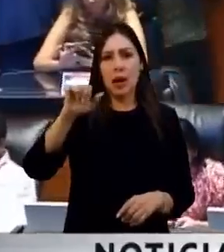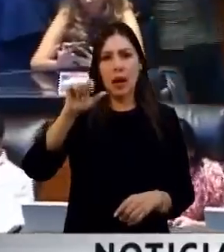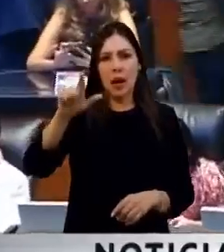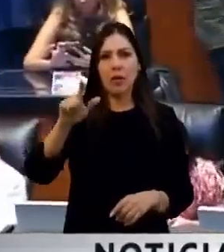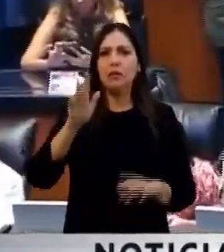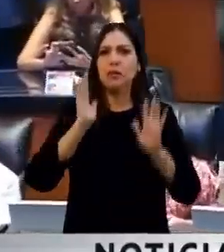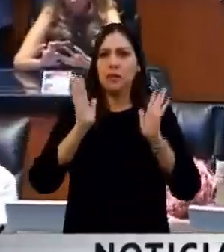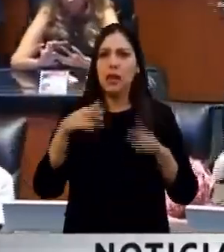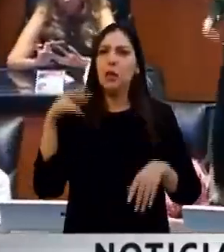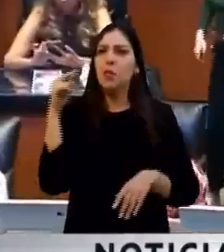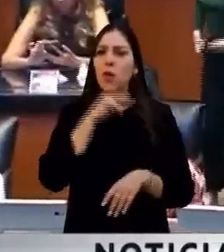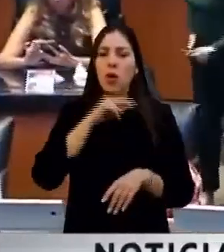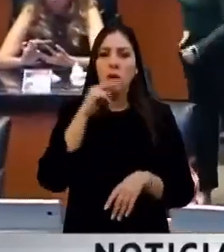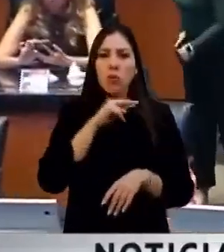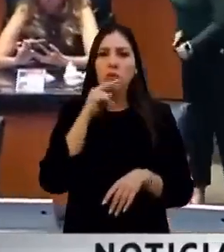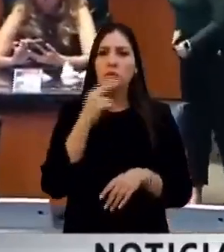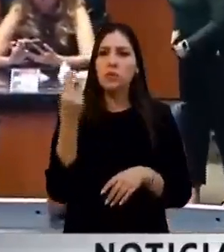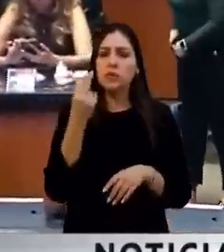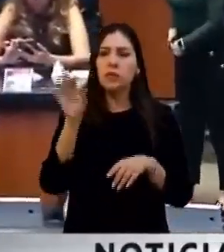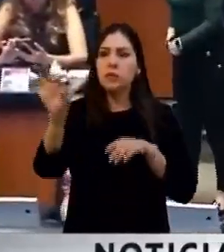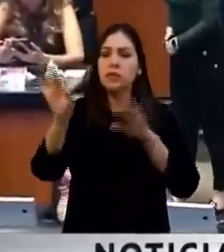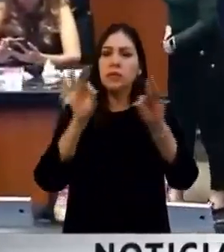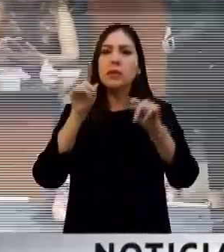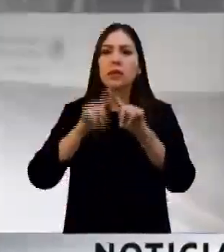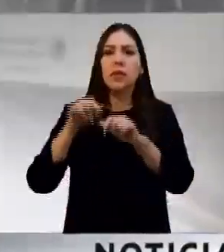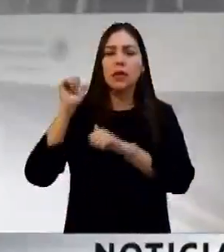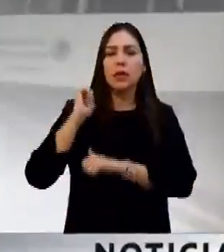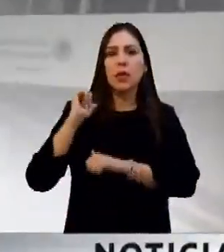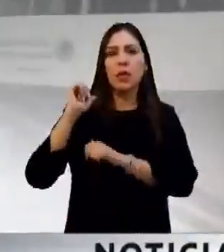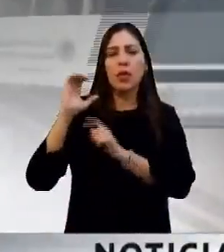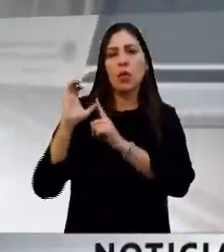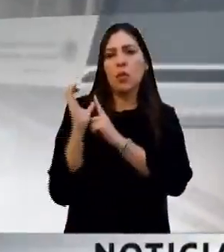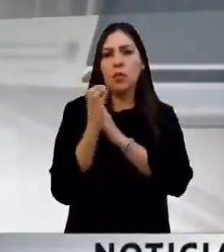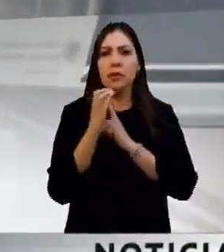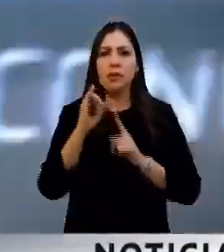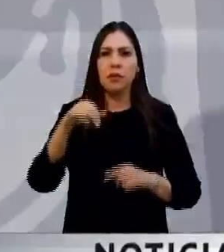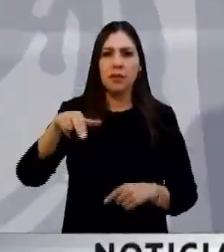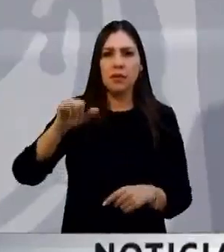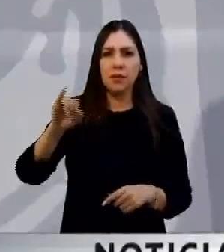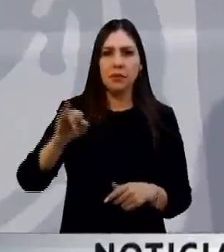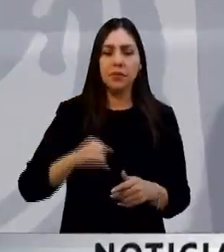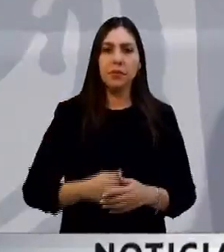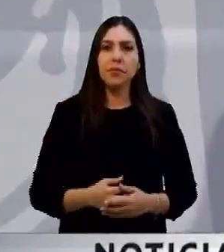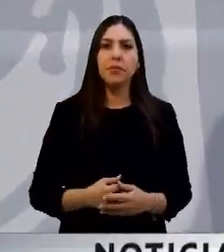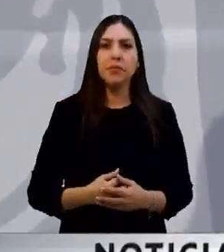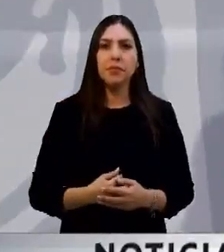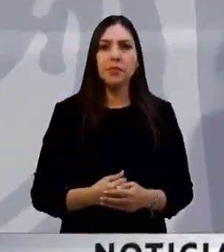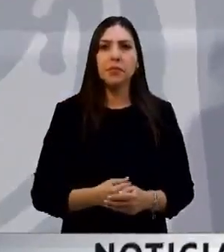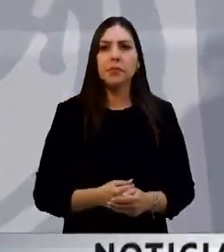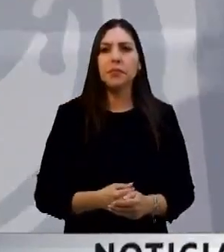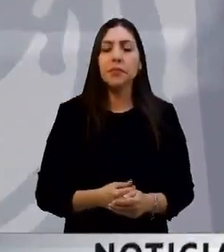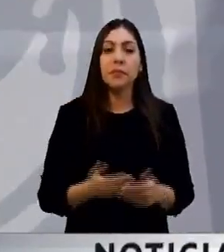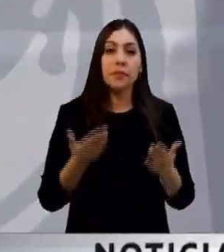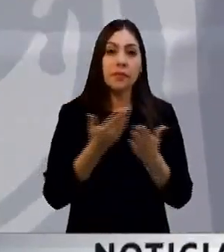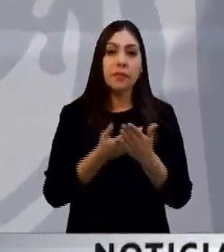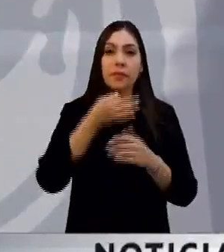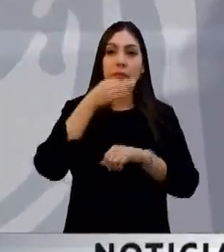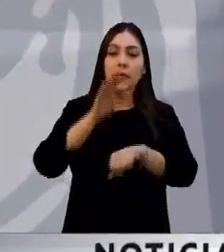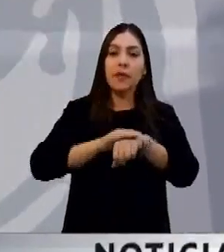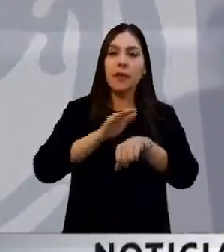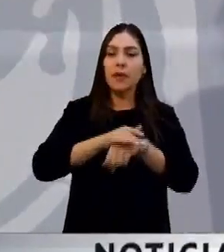brevedad se haga la designación de las y los comisionados es un llamado a los senadores de morena